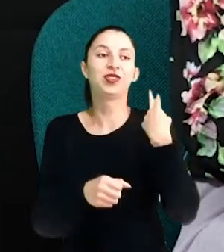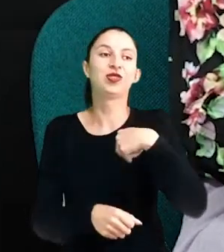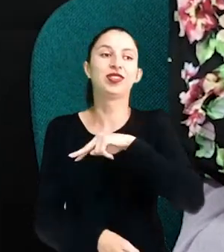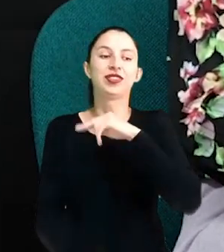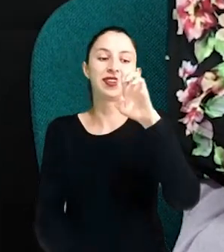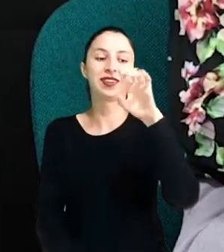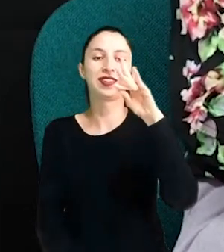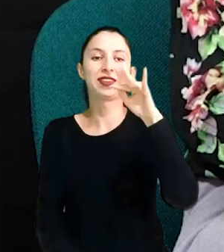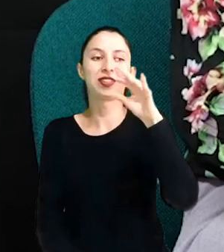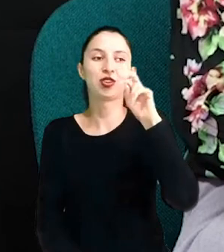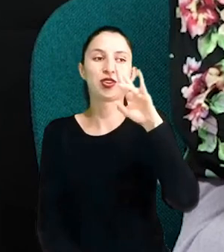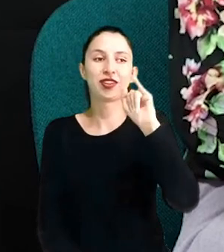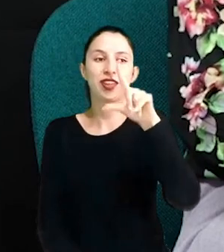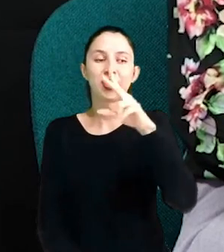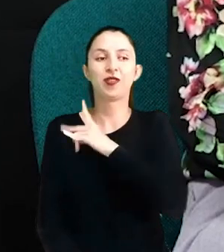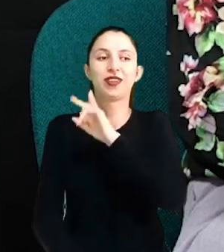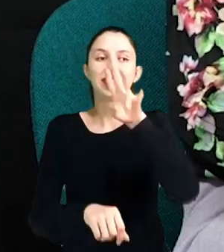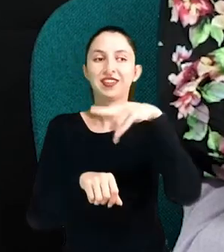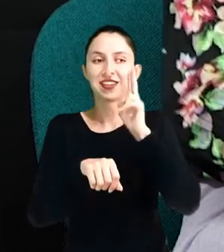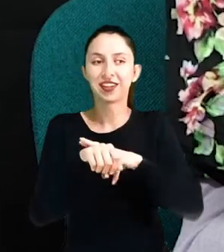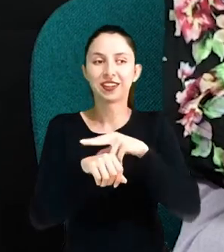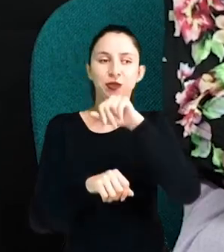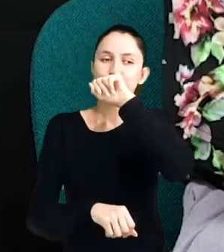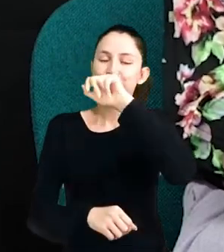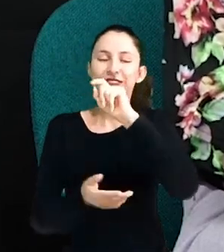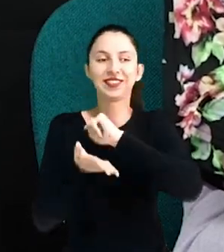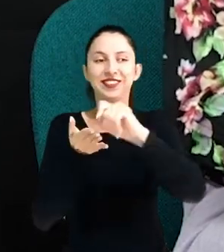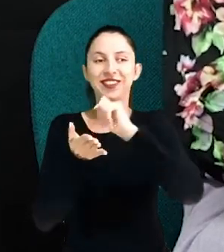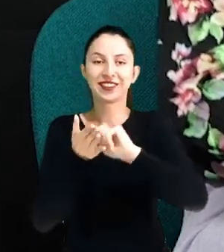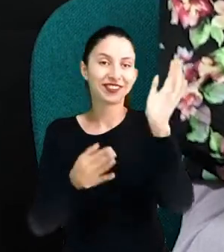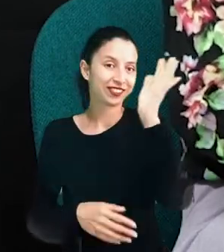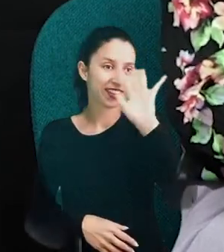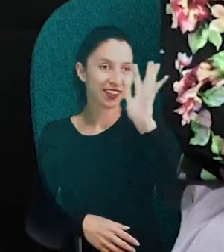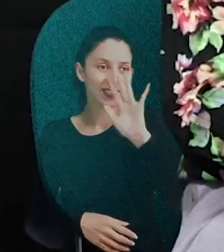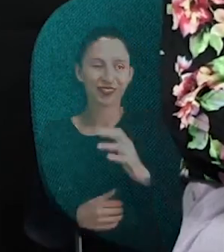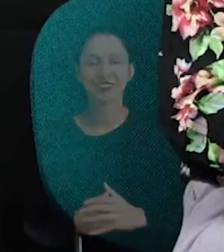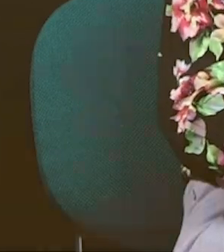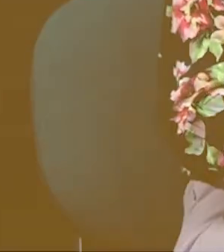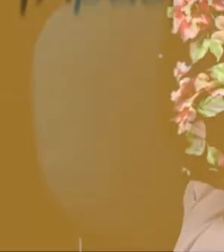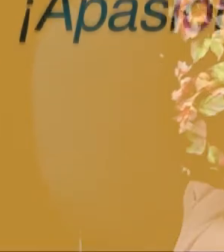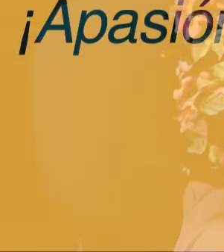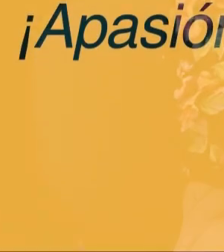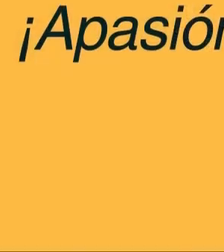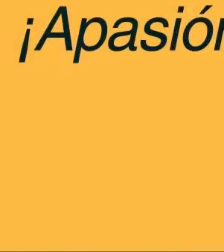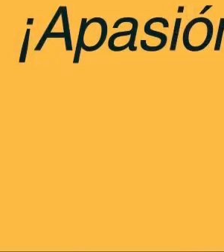parte de nuestra editorial Universidad de Nariño. Apasiónate por escribir. Hasta pronto.